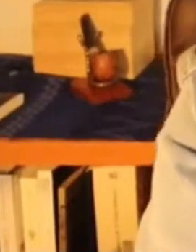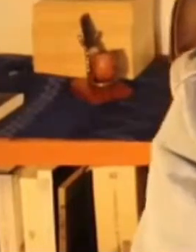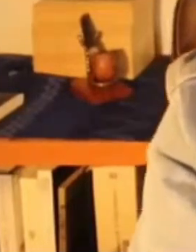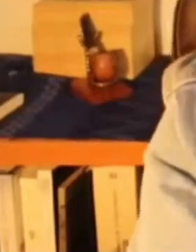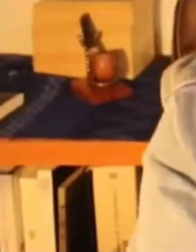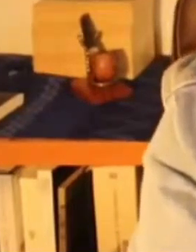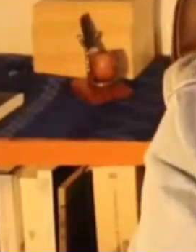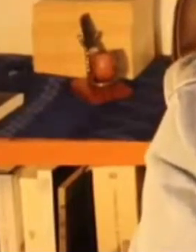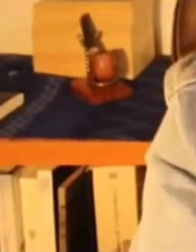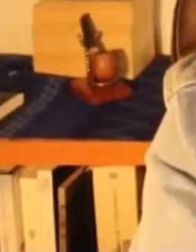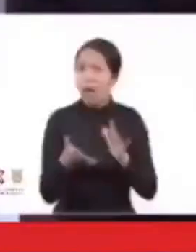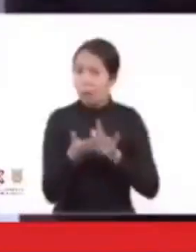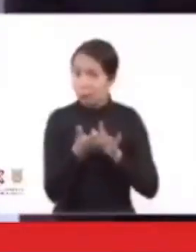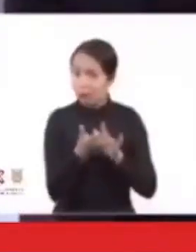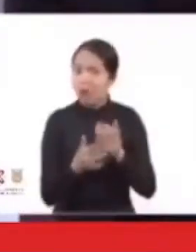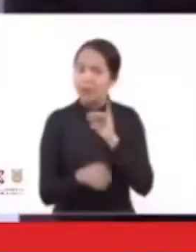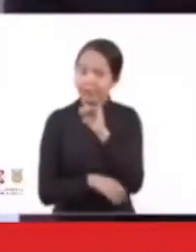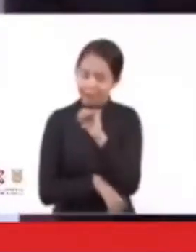Ramiro